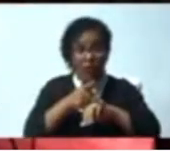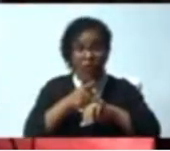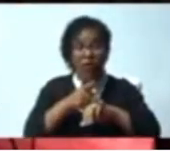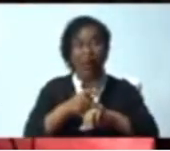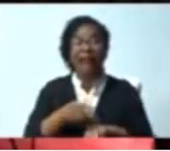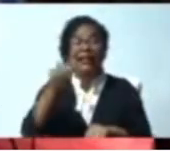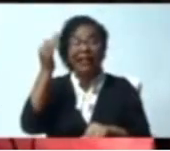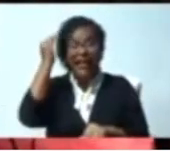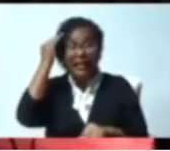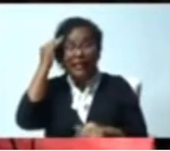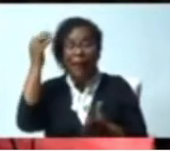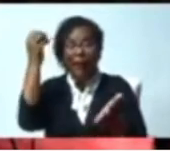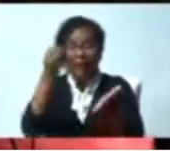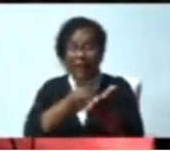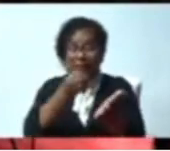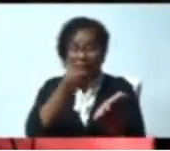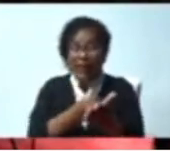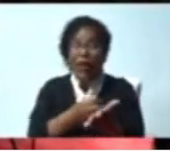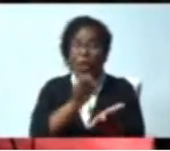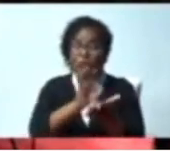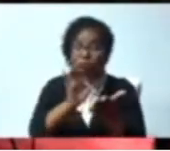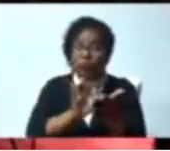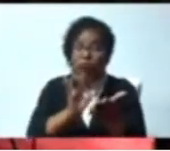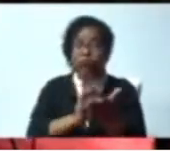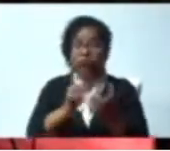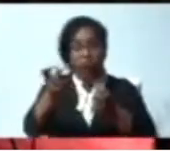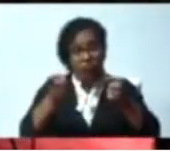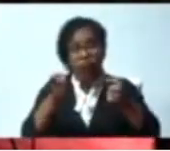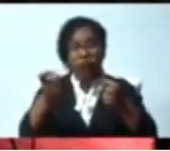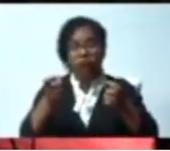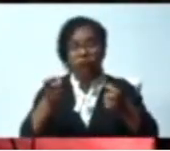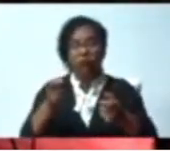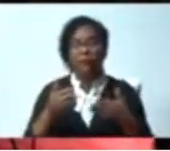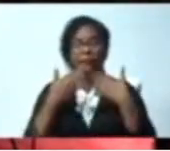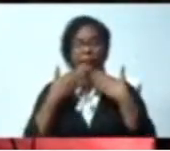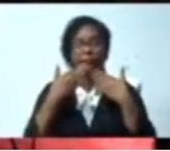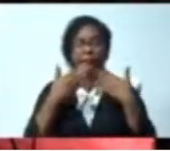presidente. Y es bueno que se tome en cuenta. Muchas gracias, presidente. Gracias.